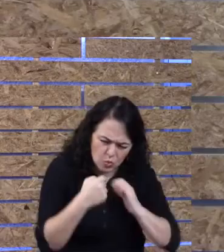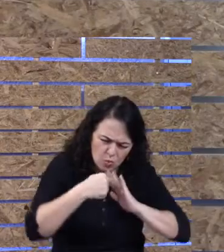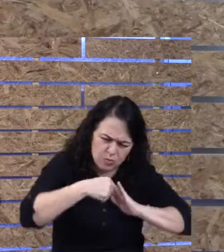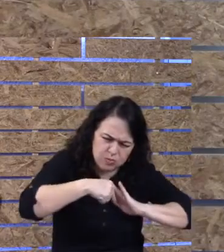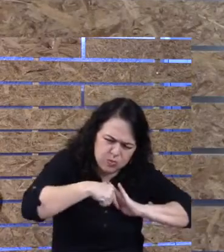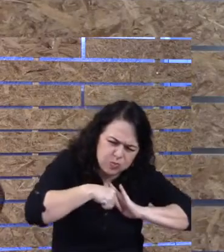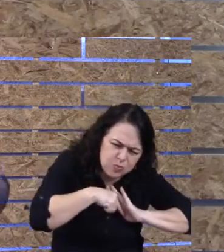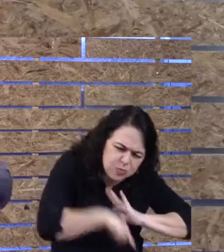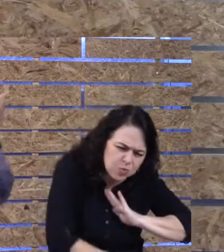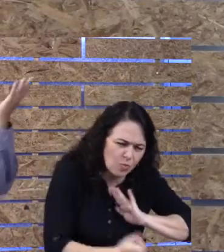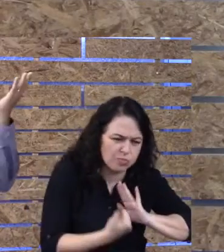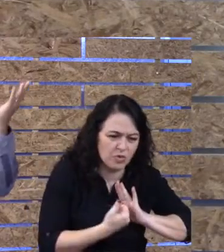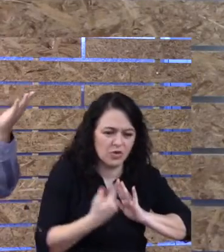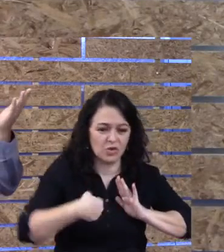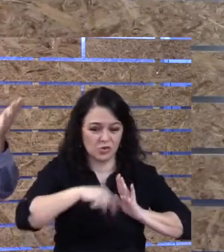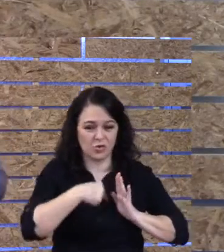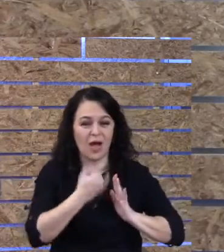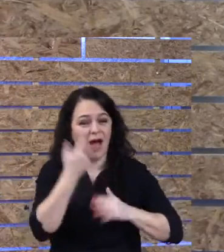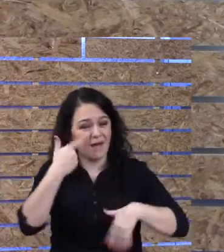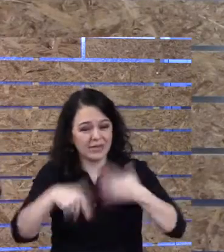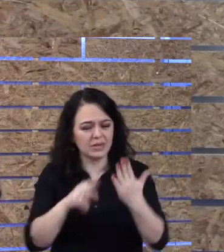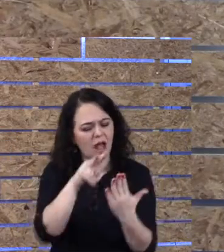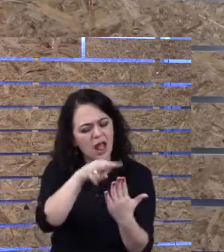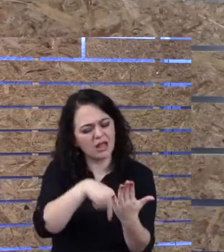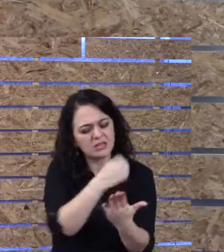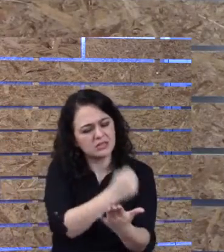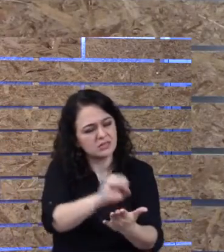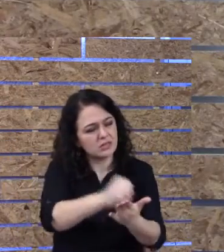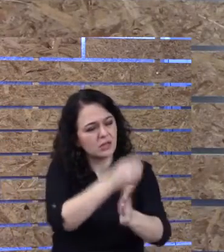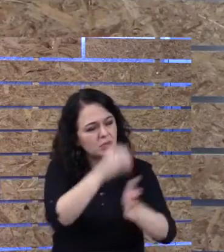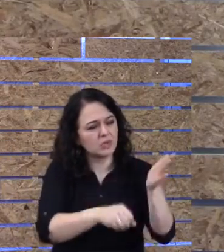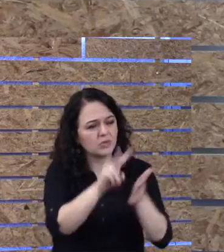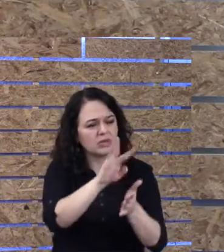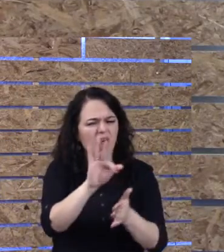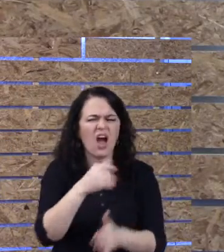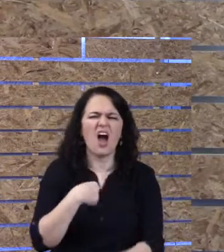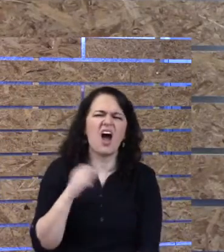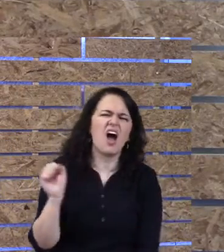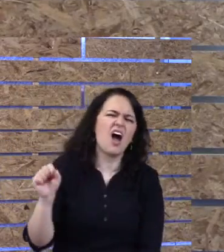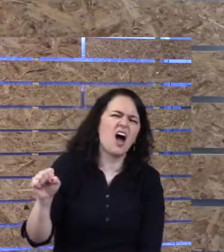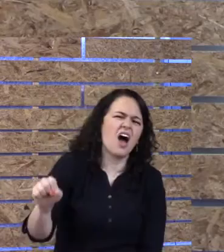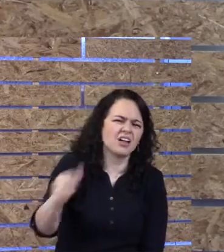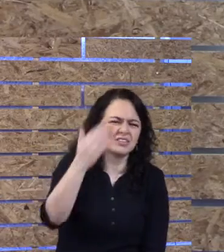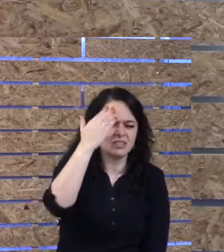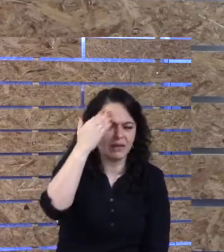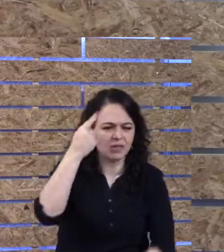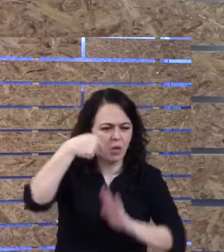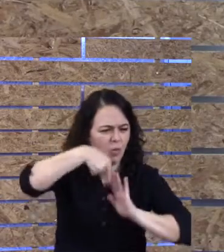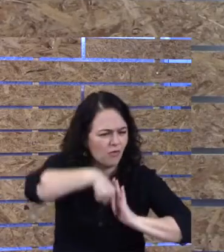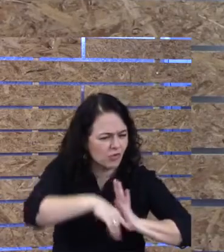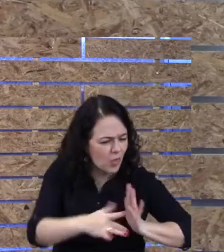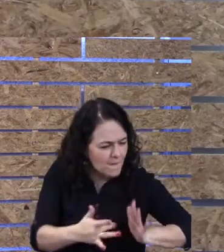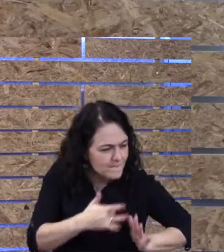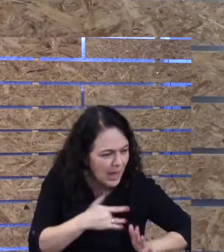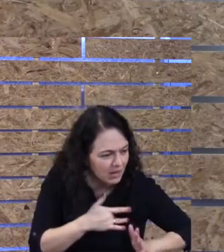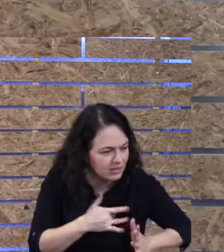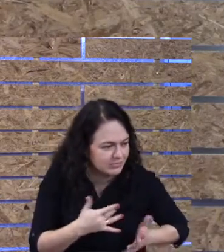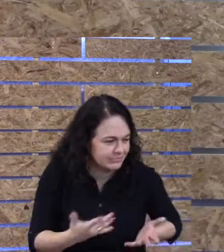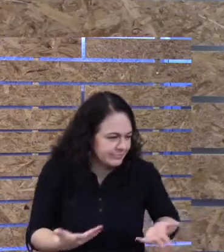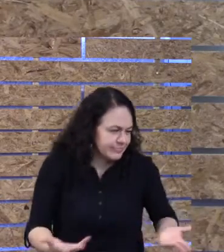penetrante. Perdemos eso porque ya lo sabemos, desde niños lo sabemos. De hecho, para algunos, un